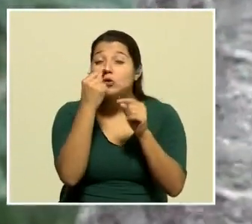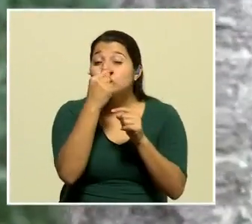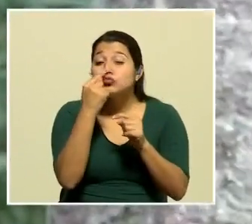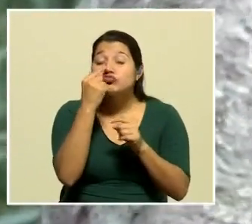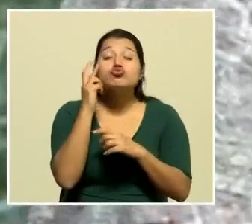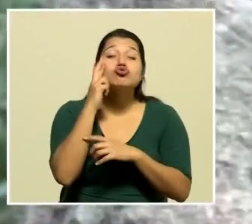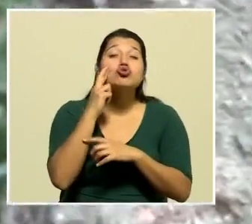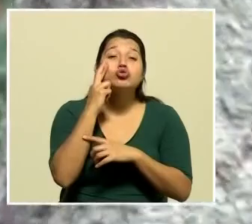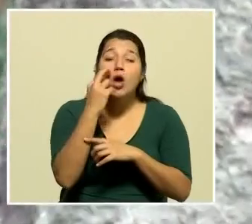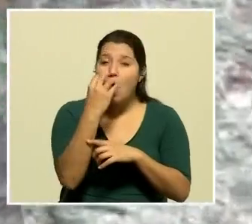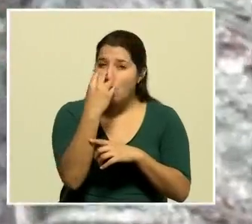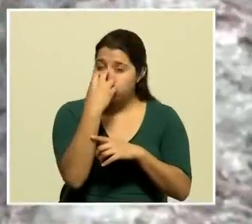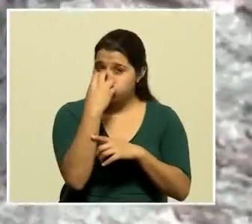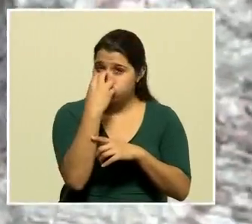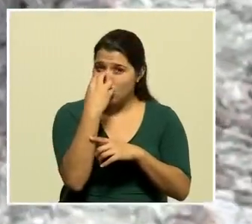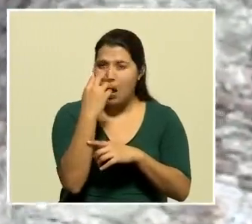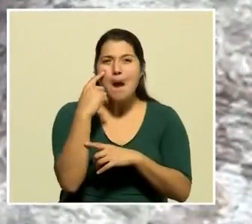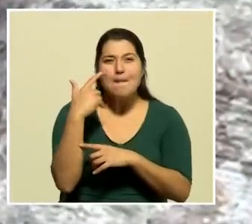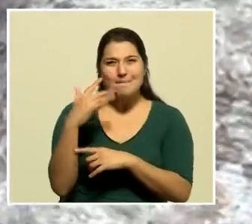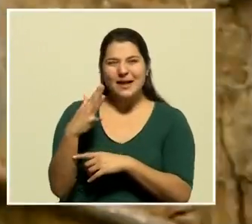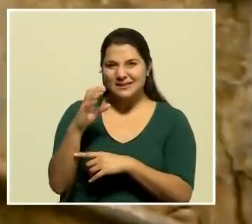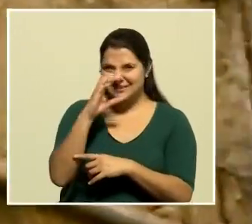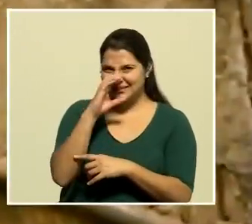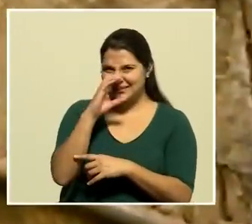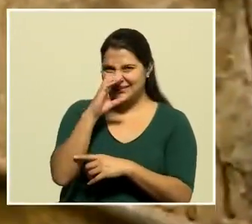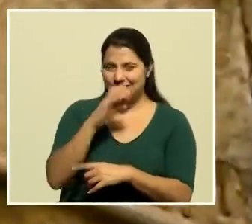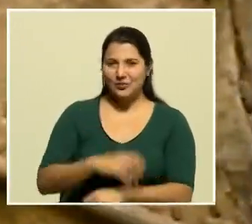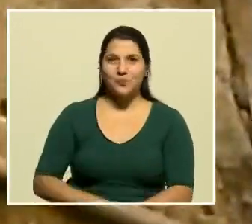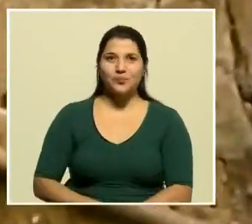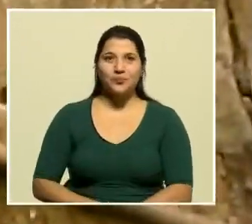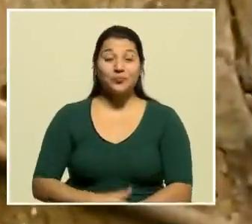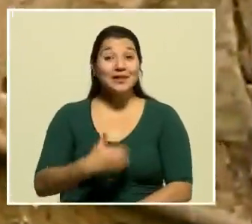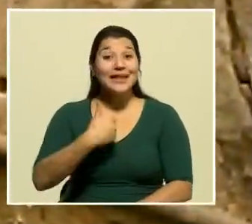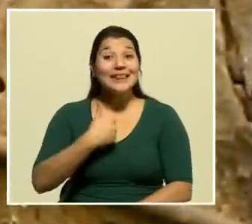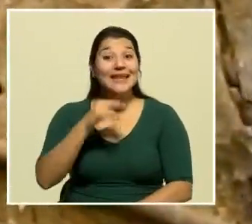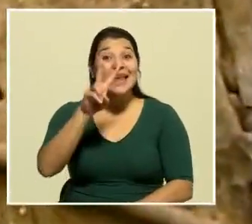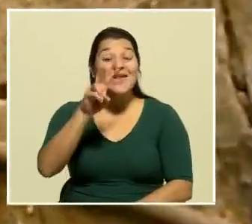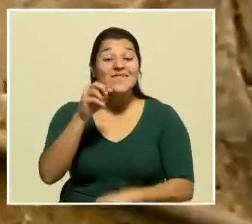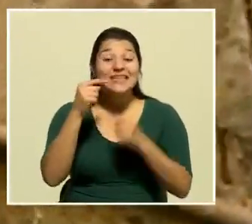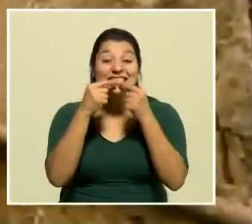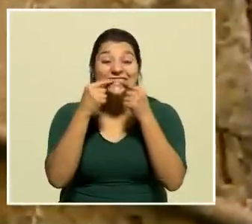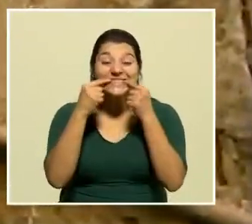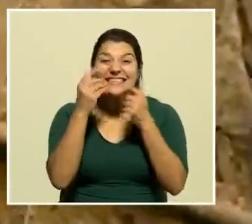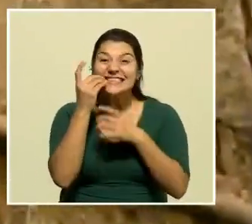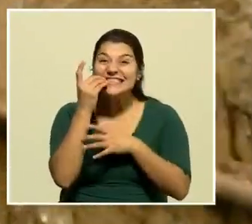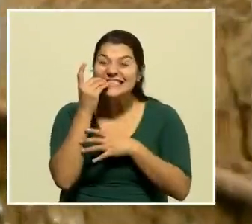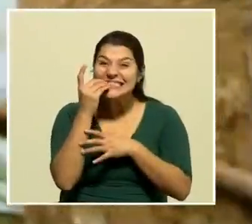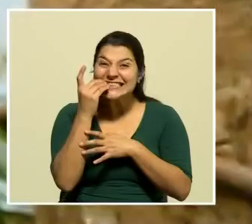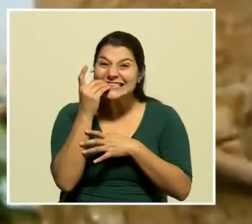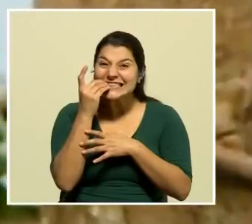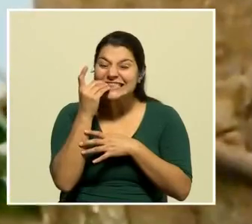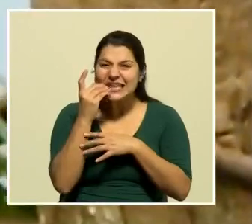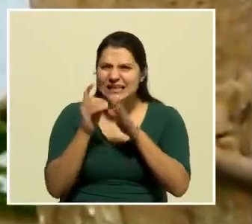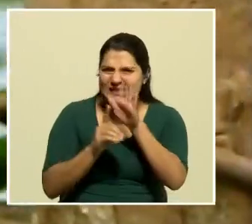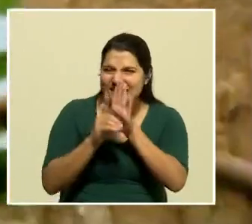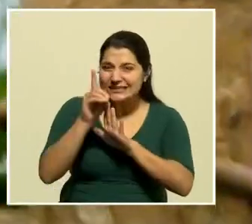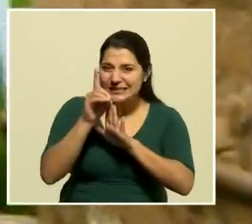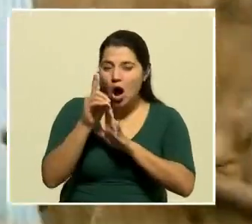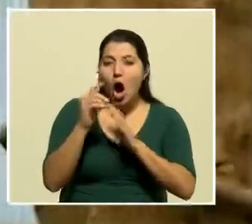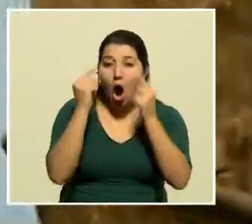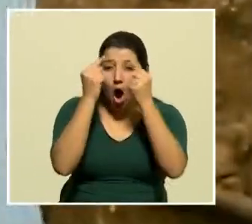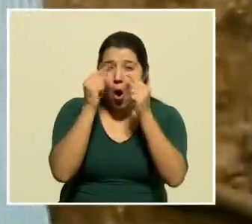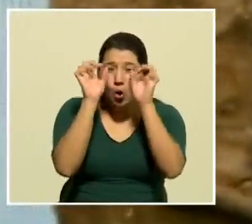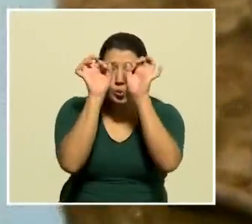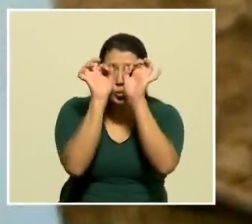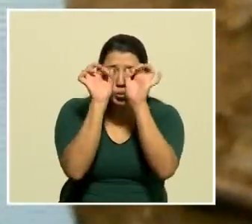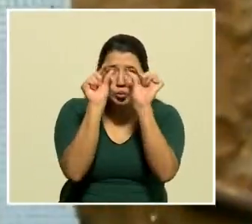redondeada, regordeta, similar a la del cerdo. Tiene 20 dientes con incisivos muy desarrollados, sus ojos son